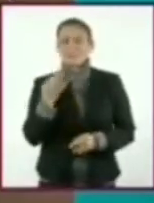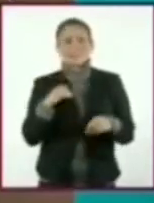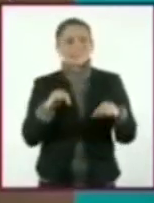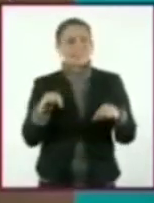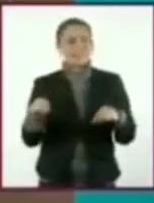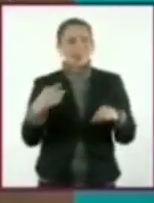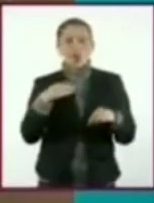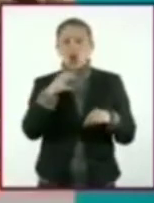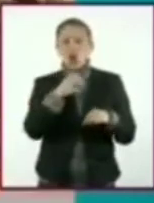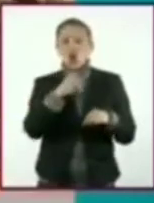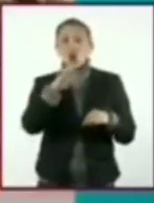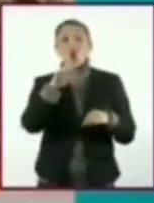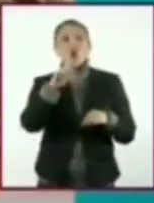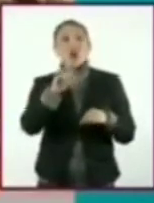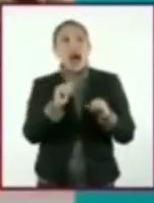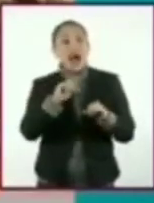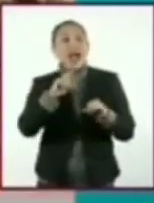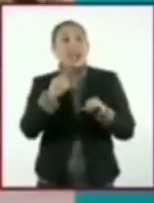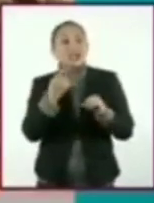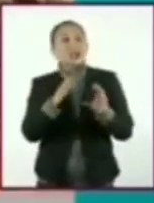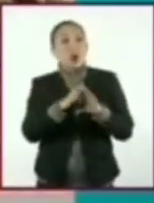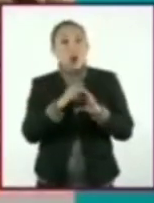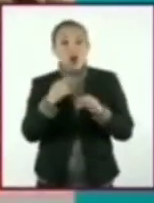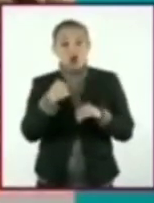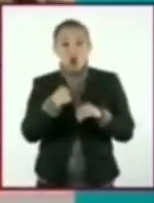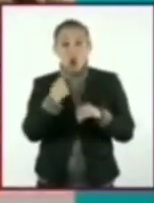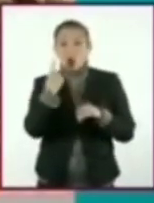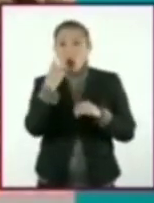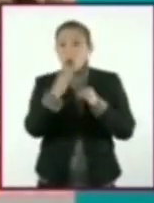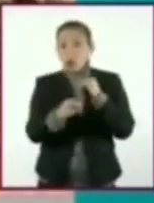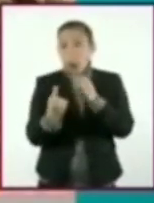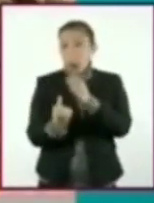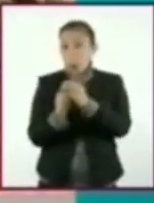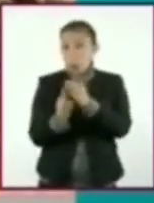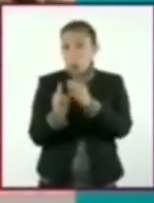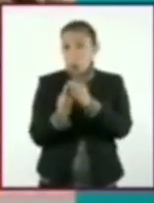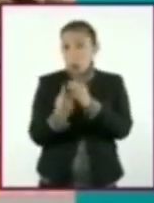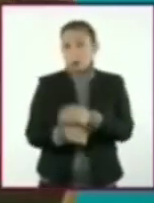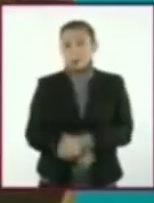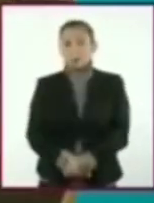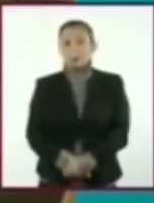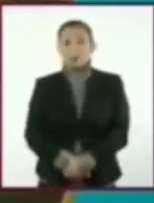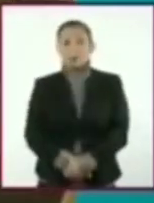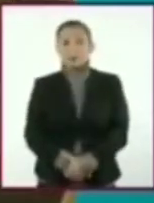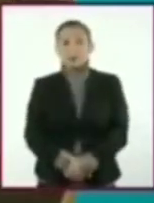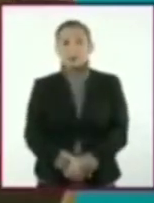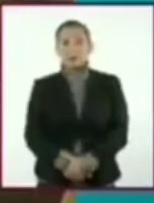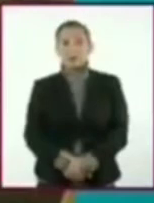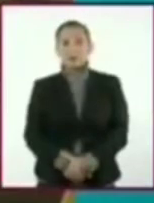Está cruda, es una natilla, como verán. Voy a darle una última licuada sin tapar.